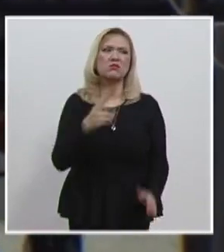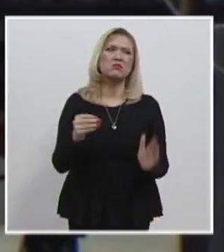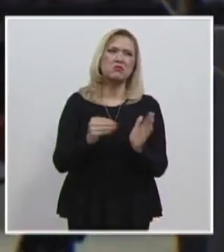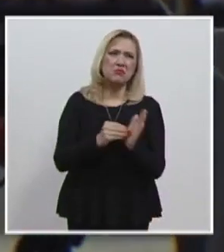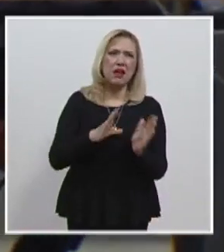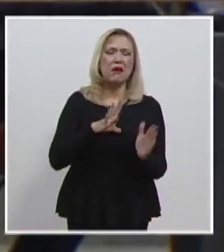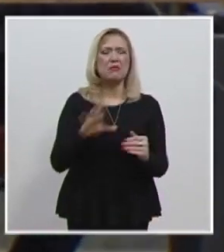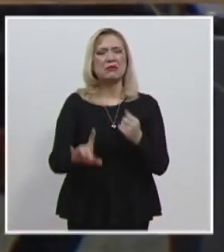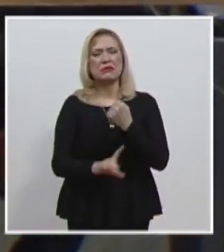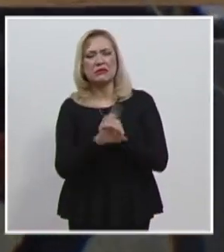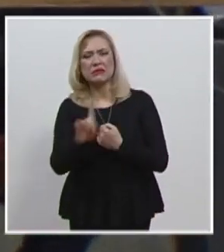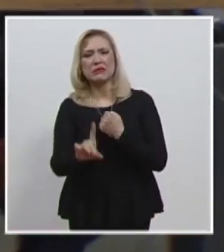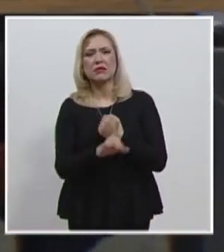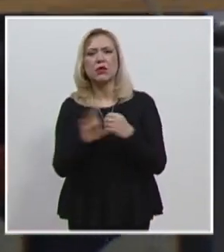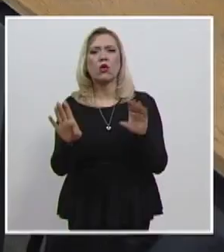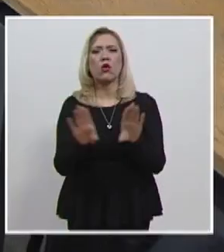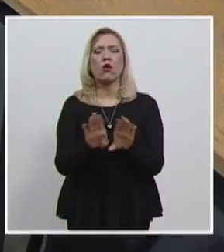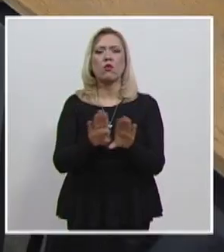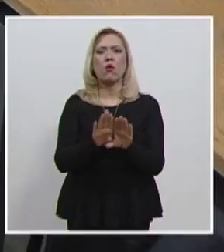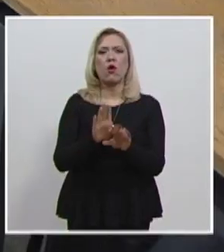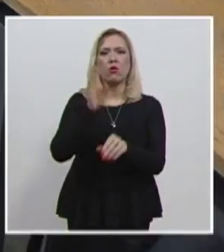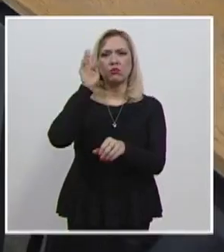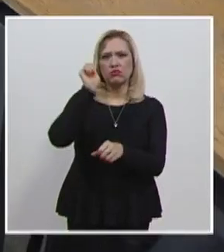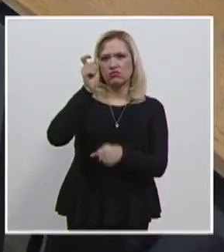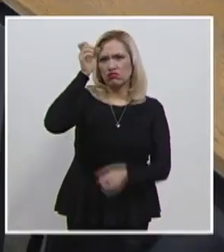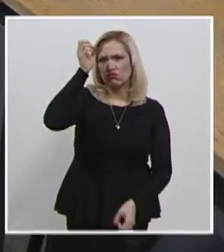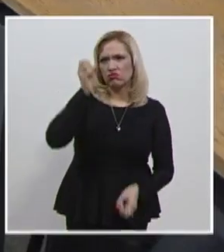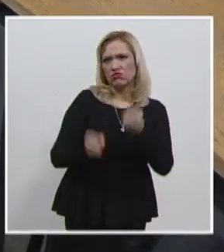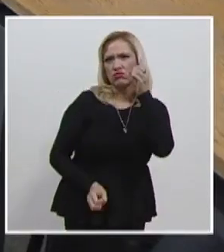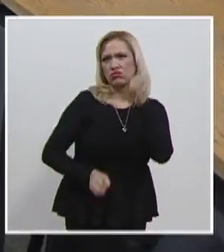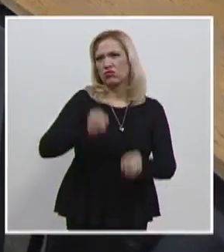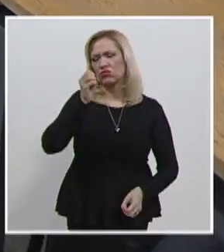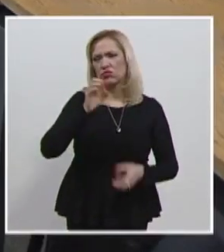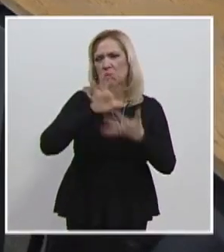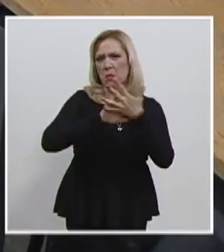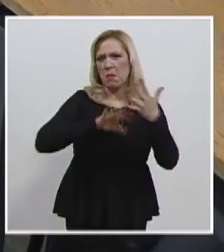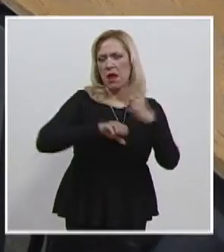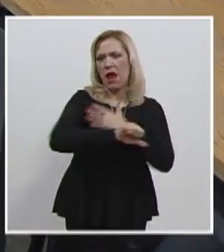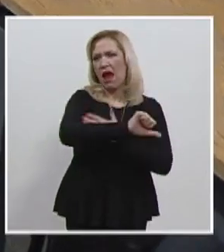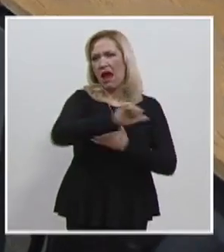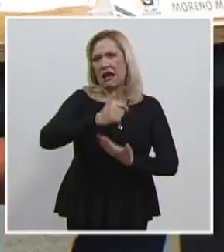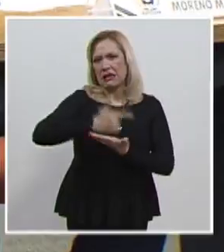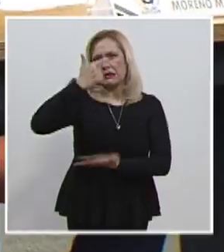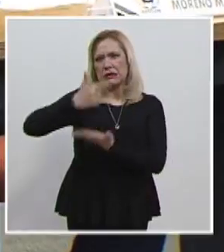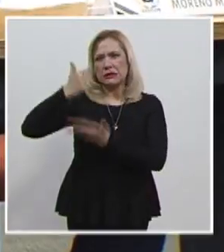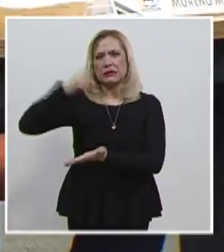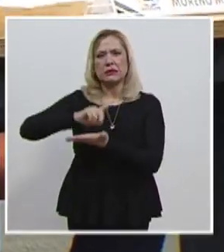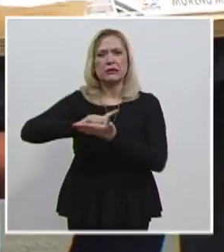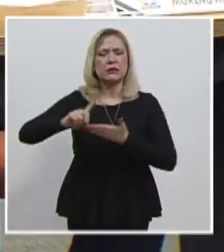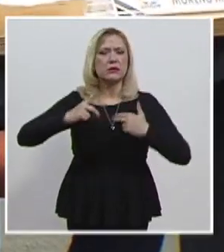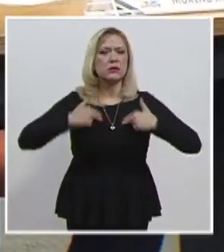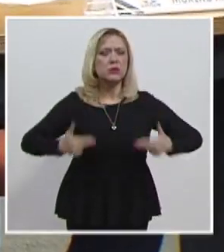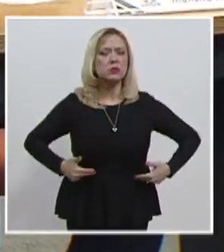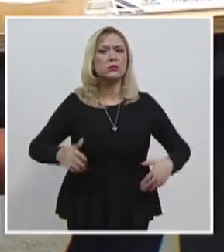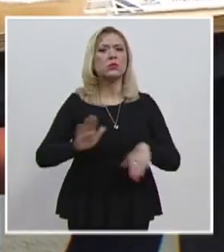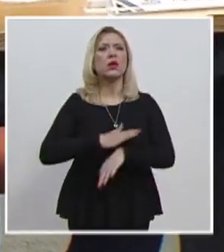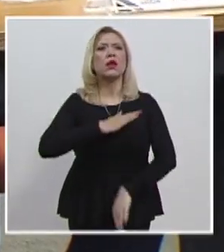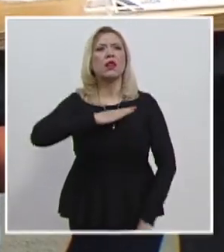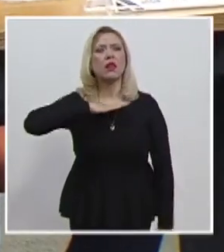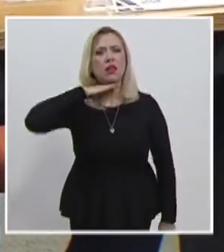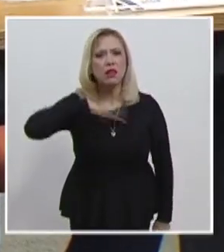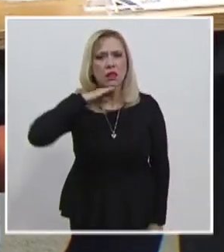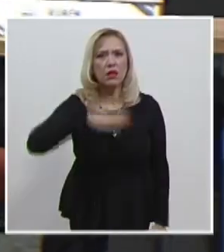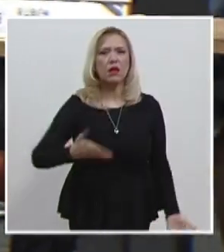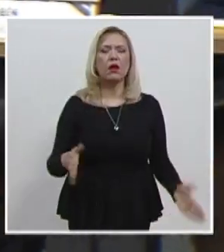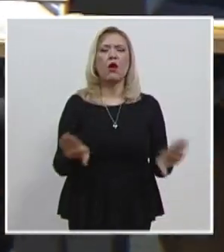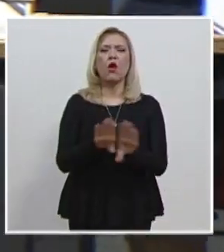para que el sistema penal acusatorio realmente funcione sobre todo en lo que tiene que ver con el combate a la impunidad el funcionamiento